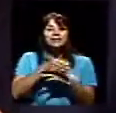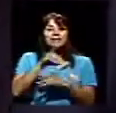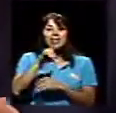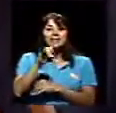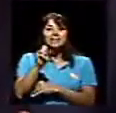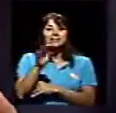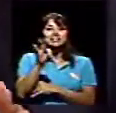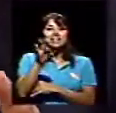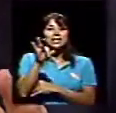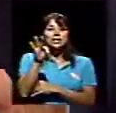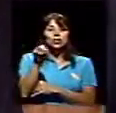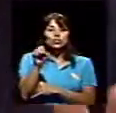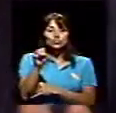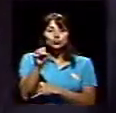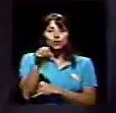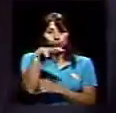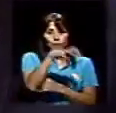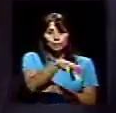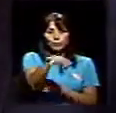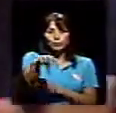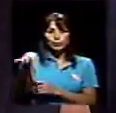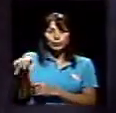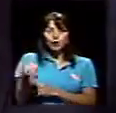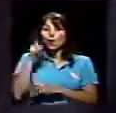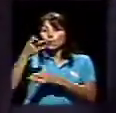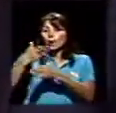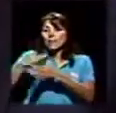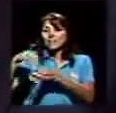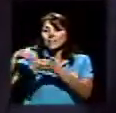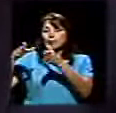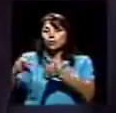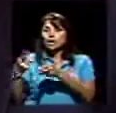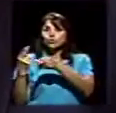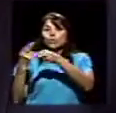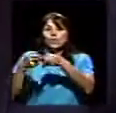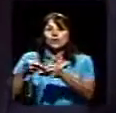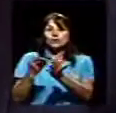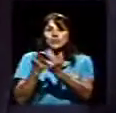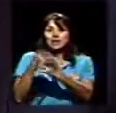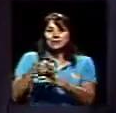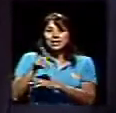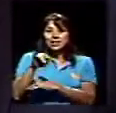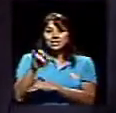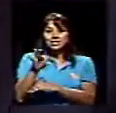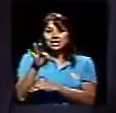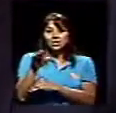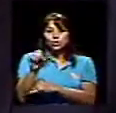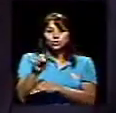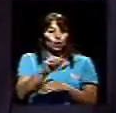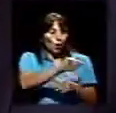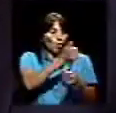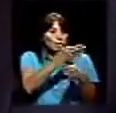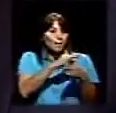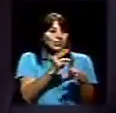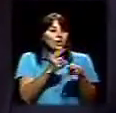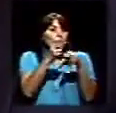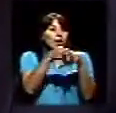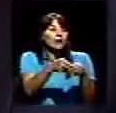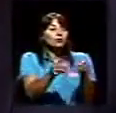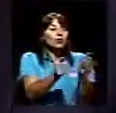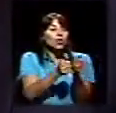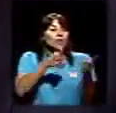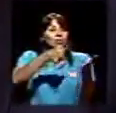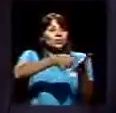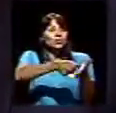una parte de los diputados por distrito electoral y otra parte a nivel de diputados nacionales. Esa reforma, que es fundamental para cambiar el